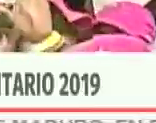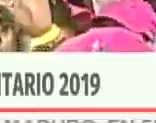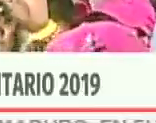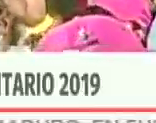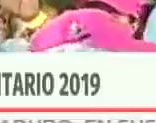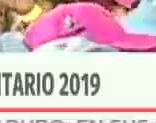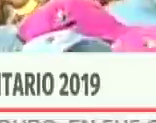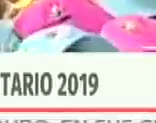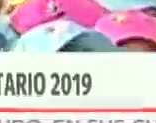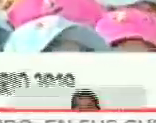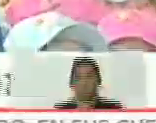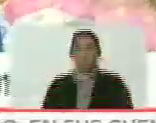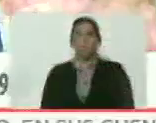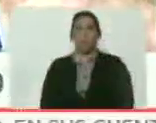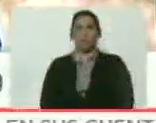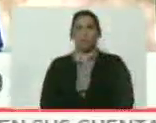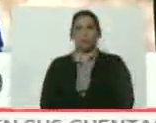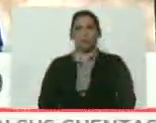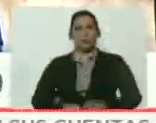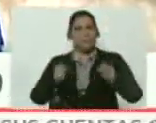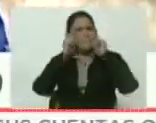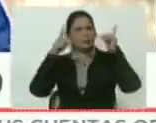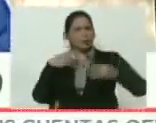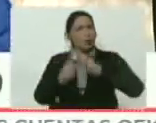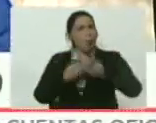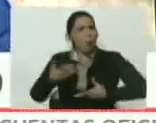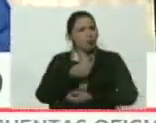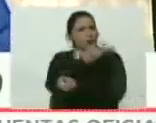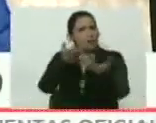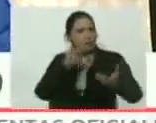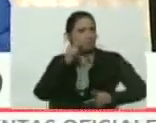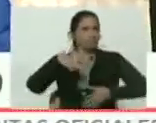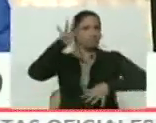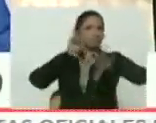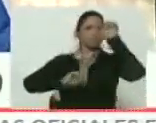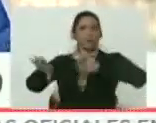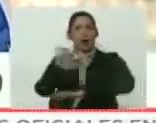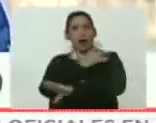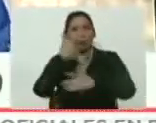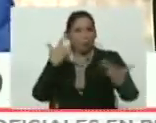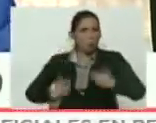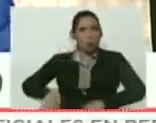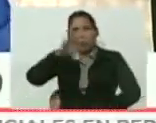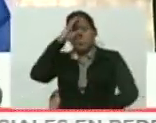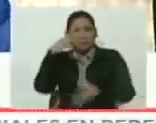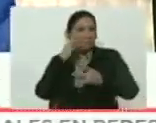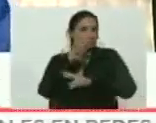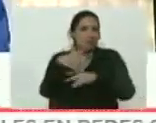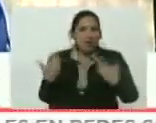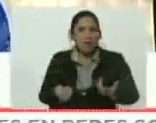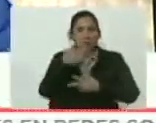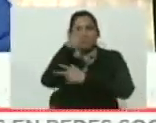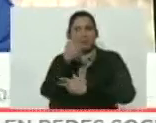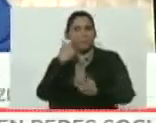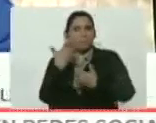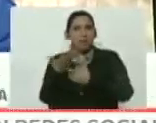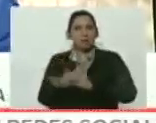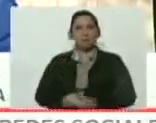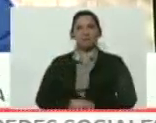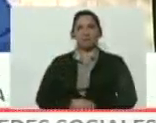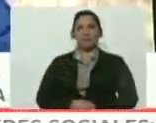Impresionante cómo ustedes se aprenden todos esos cantos, ¿vale? No sé si lo vieron, si las cámaras lo